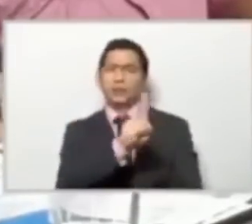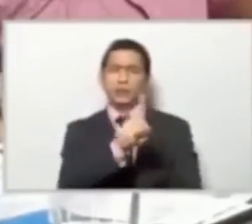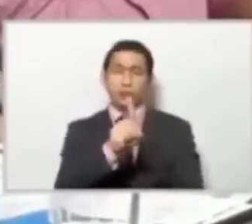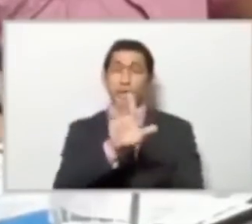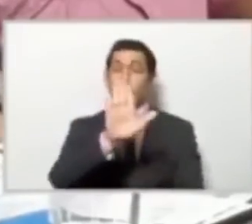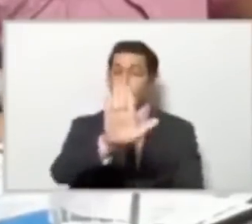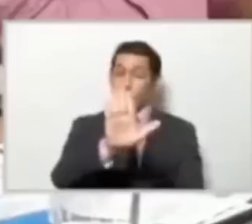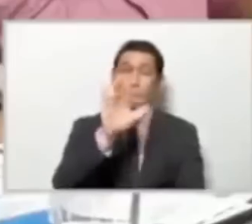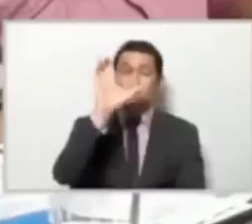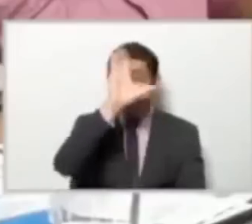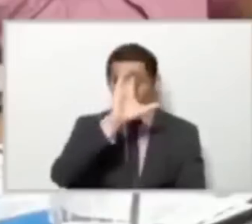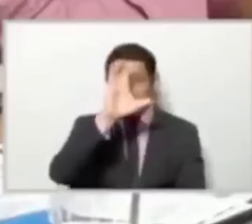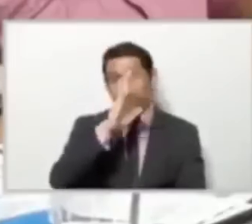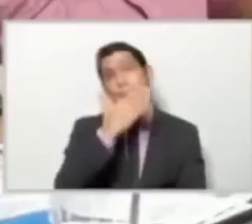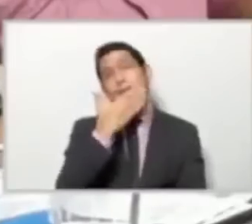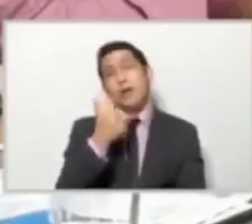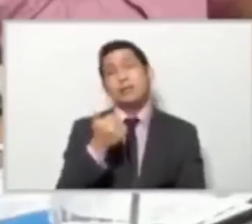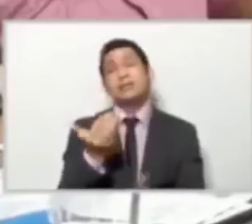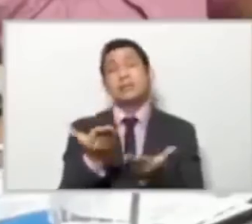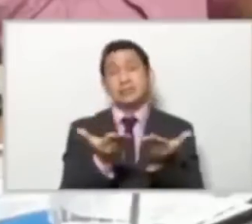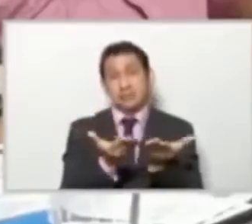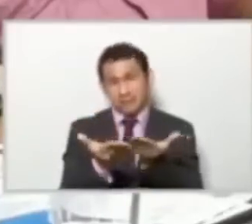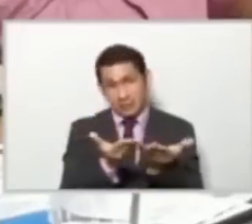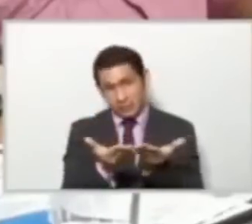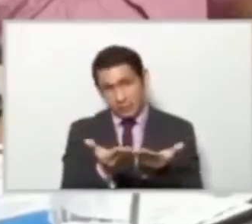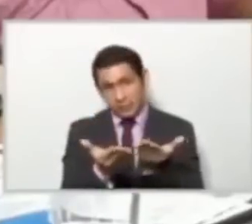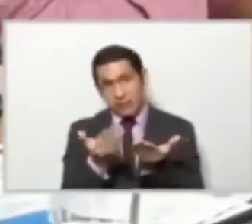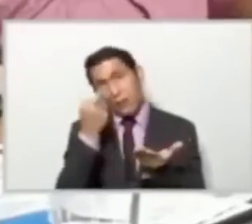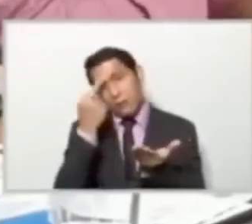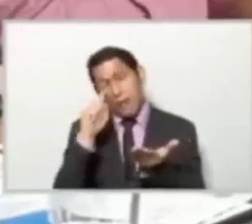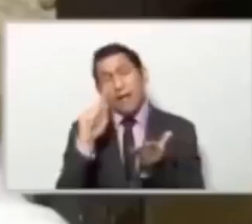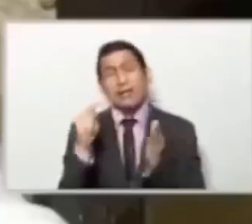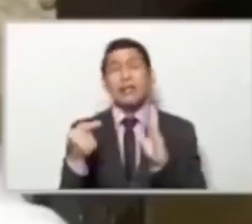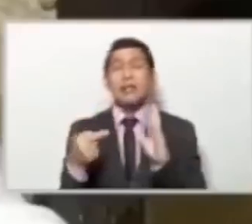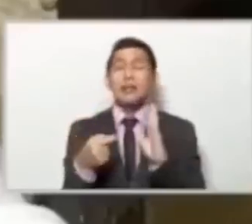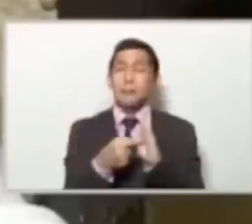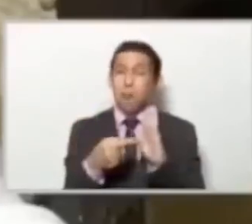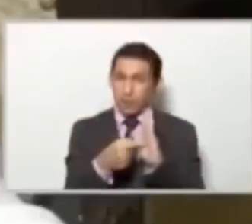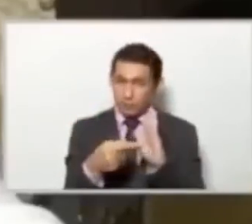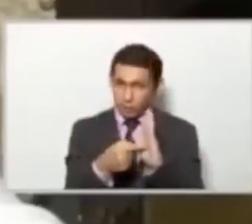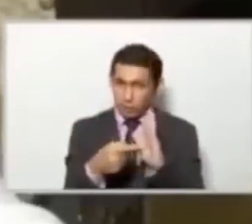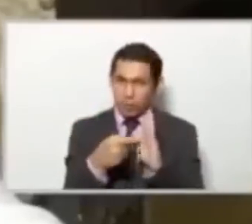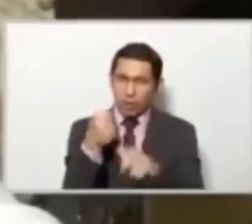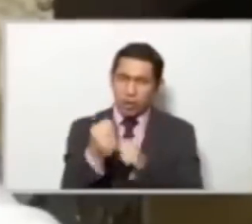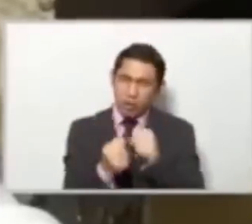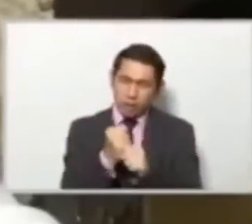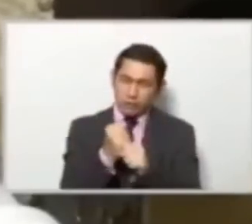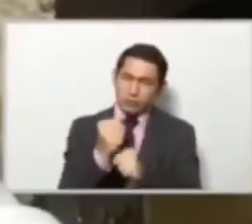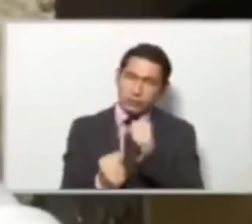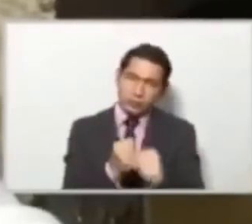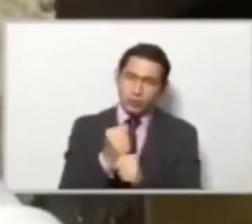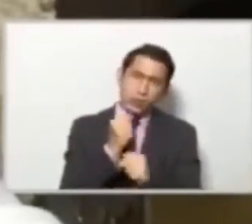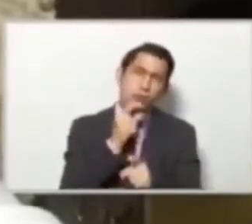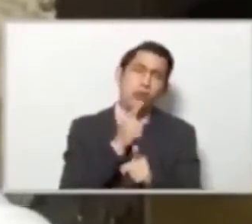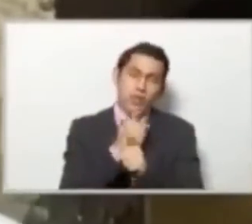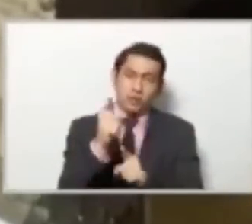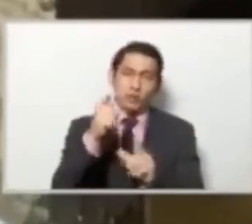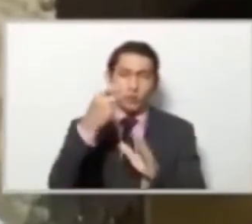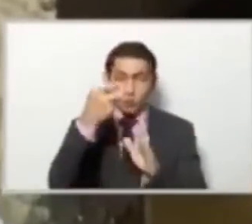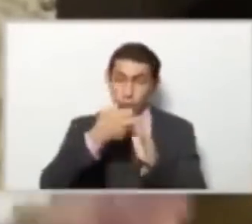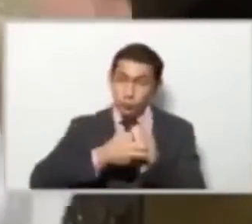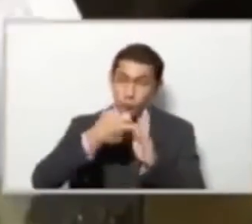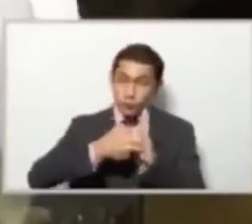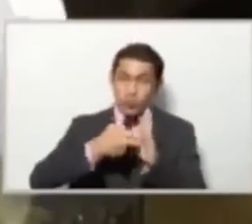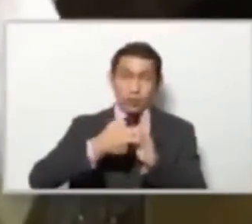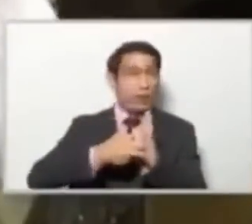contrario, generar eficiencia en la recaudación de tasas e impuestos. En este sentido, esta reforma que eleva moción contiene la reducción del número de